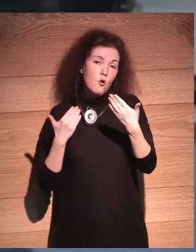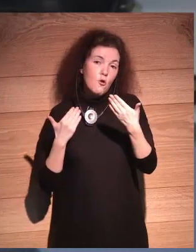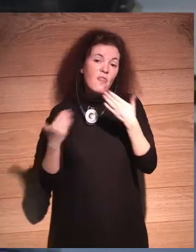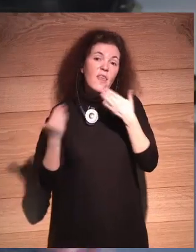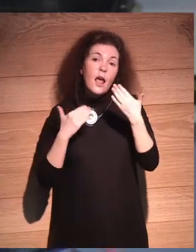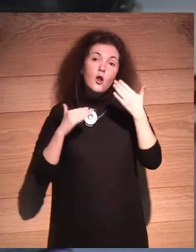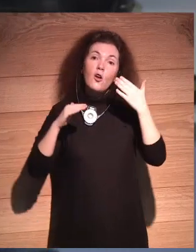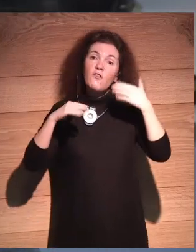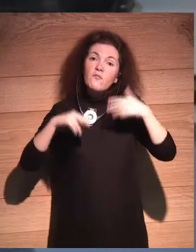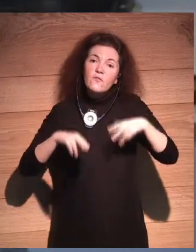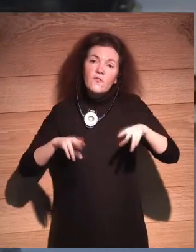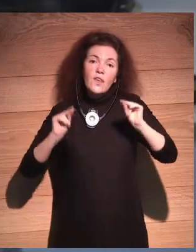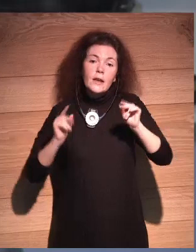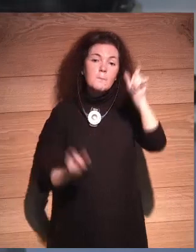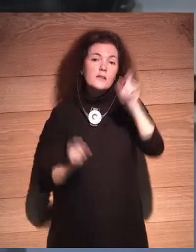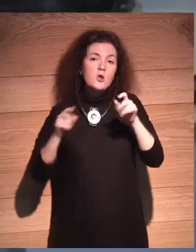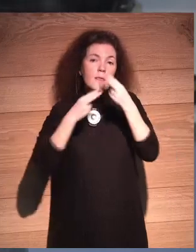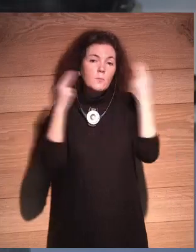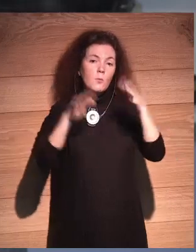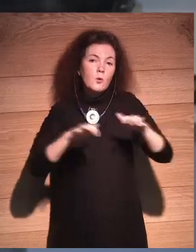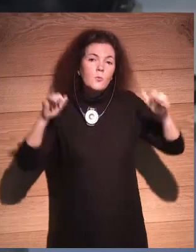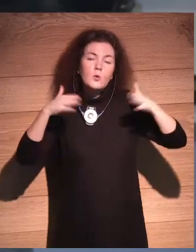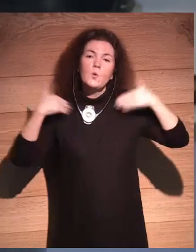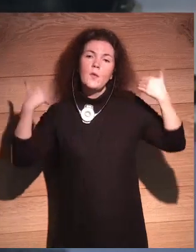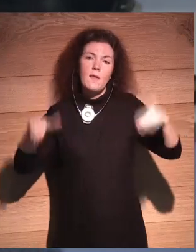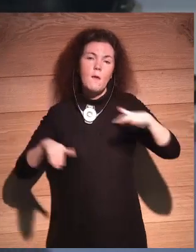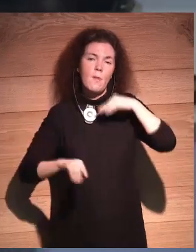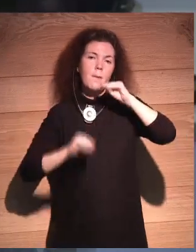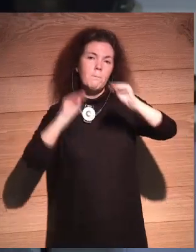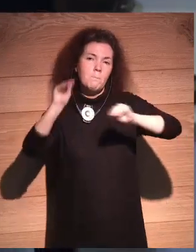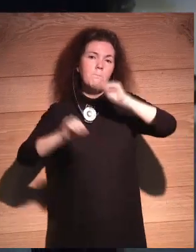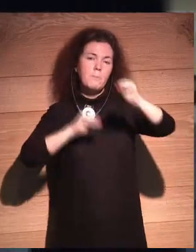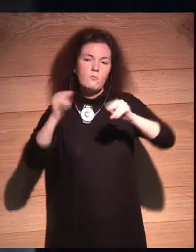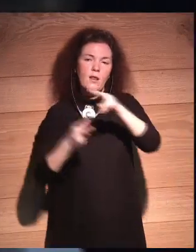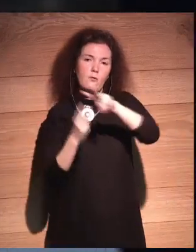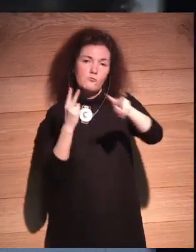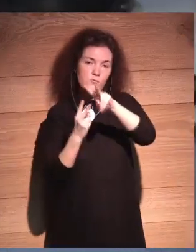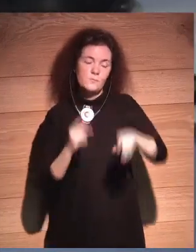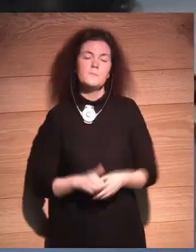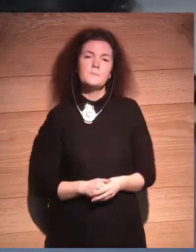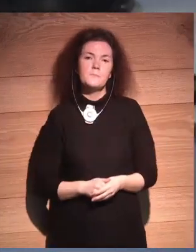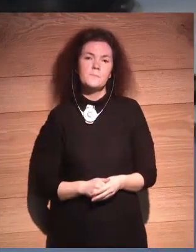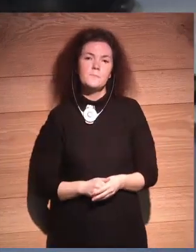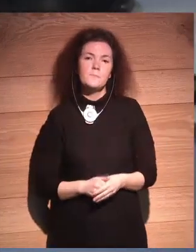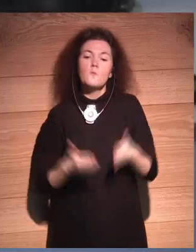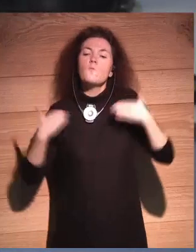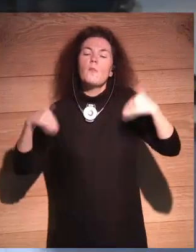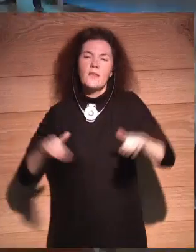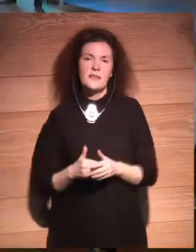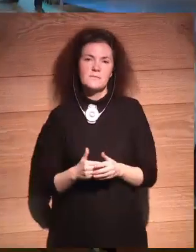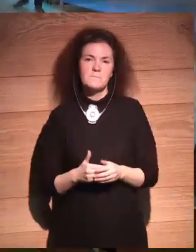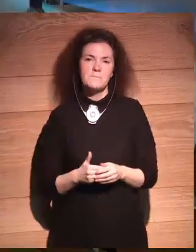finalizar el cual las personas del público que lo deseen podrán preguntar a ambos. Cuando quieras.